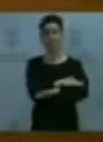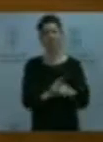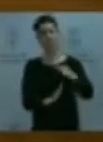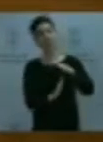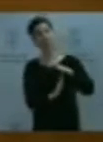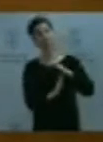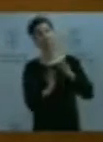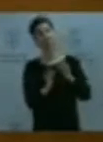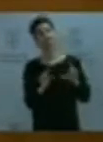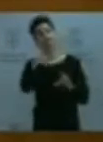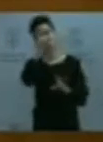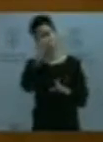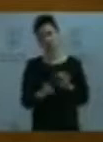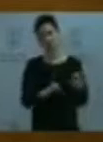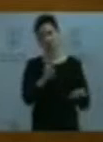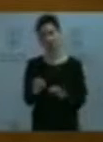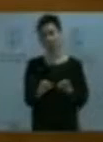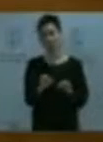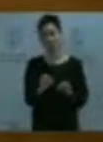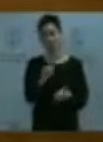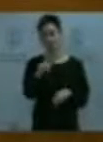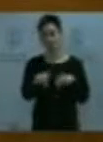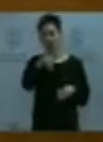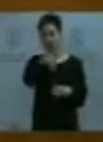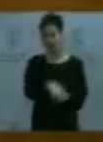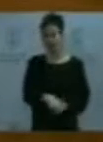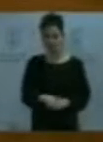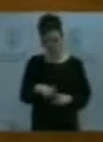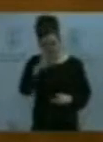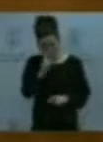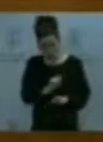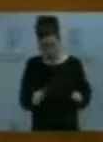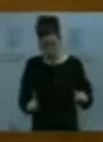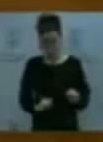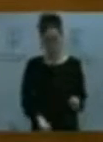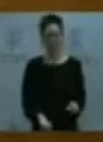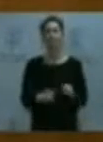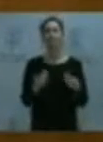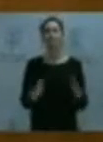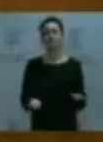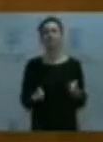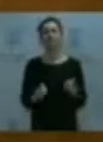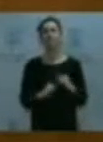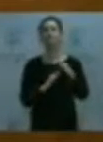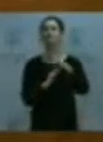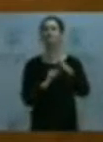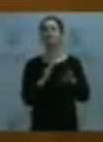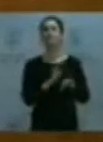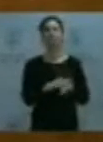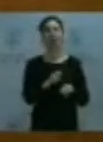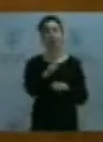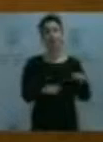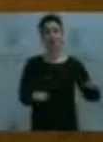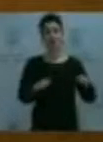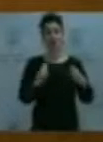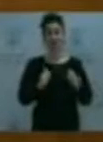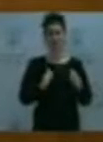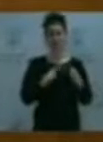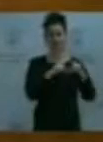usted a saber, un Gobierno paralizado que da la espalda a los asturianos y Asturias,